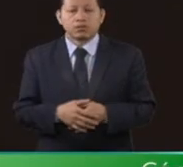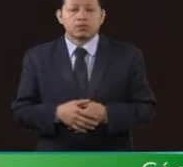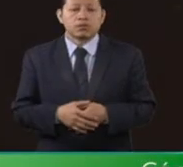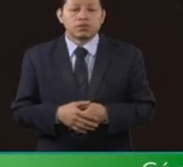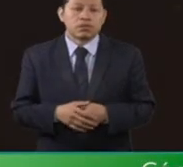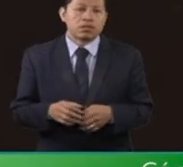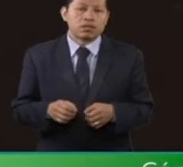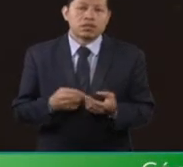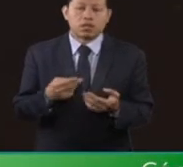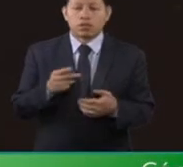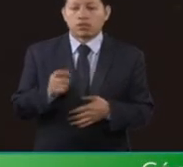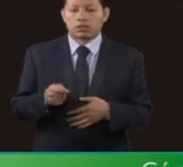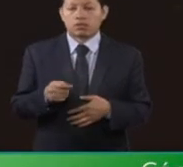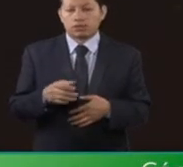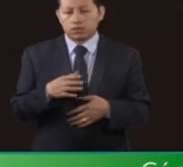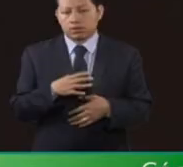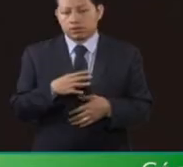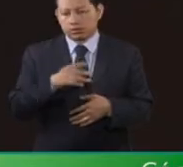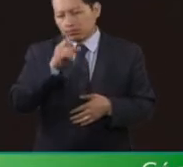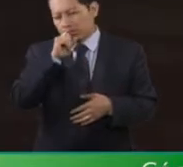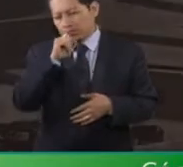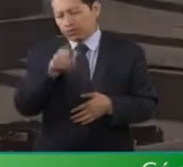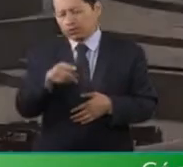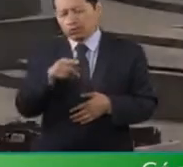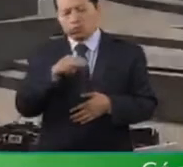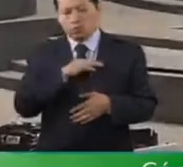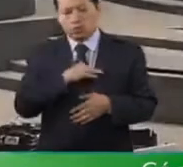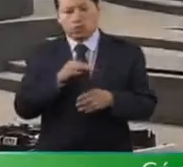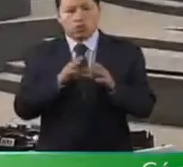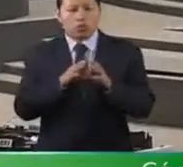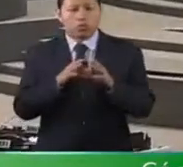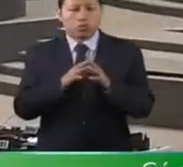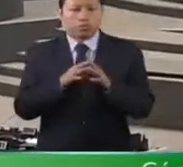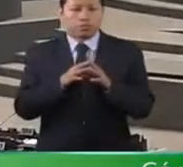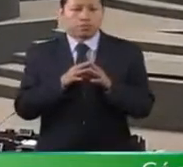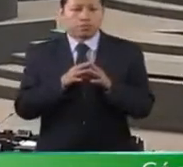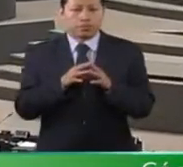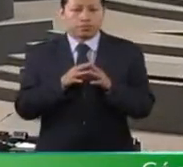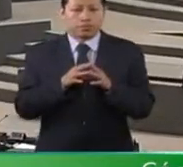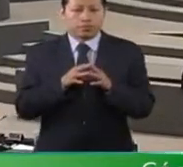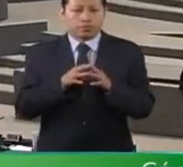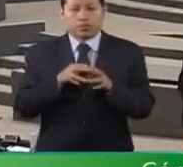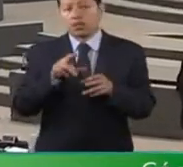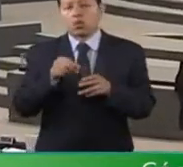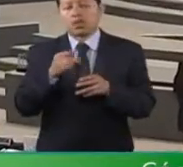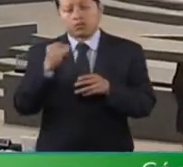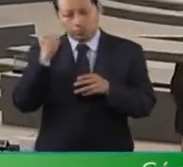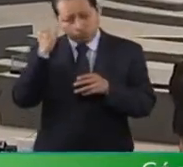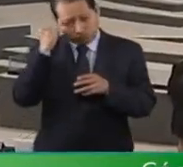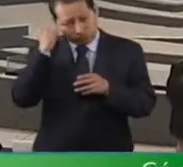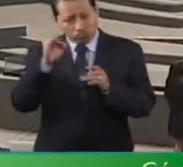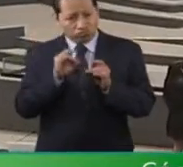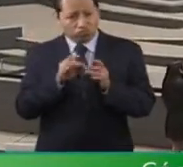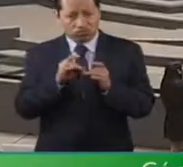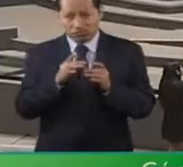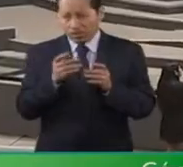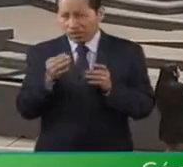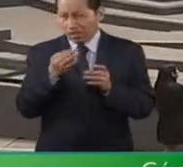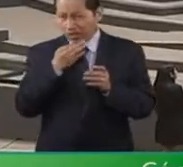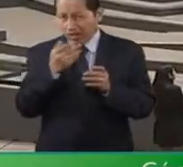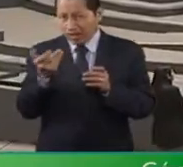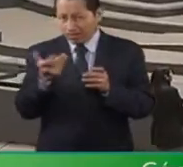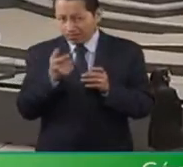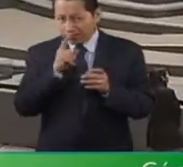desde luego, la separación de poderes no es un mero tecnicismo inventado, sino es